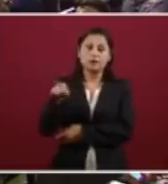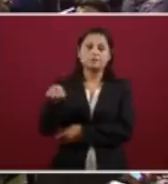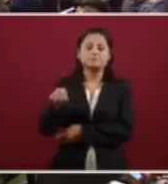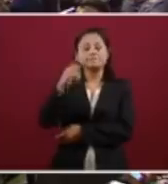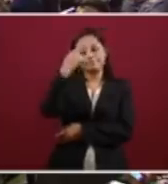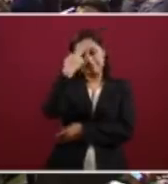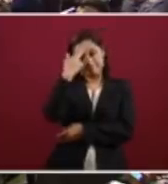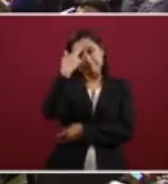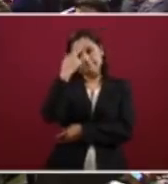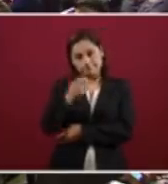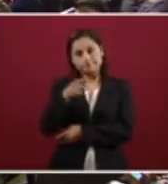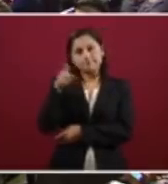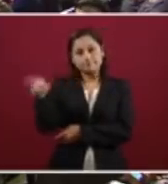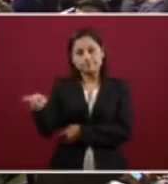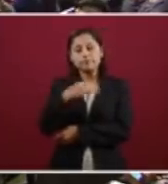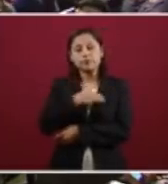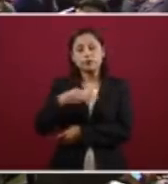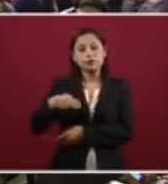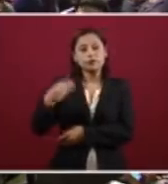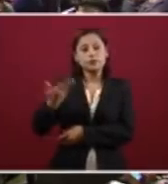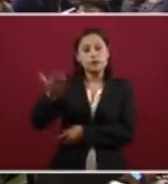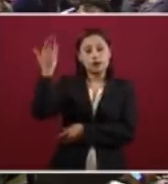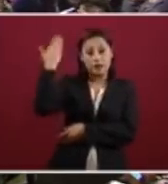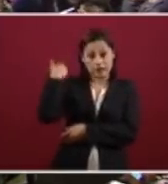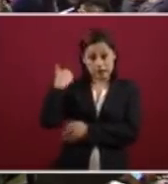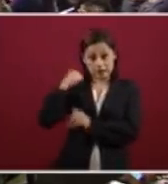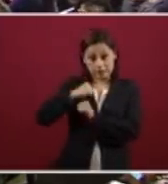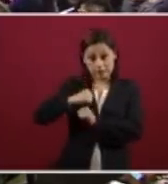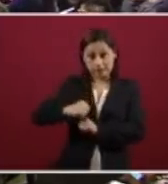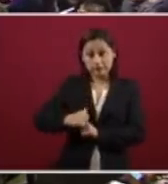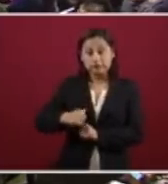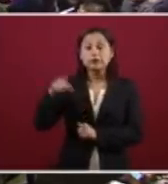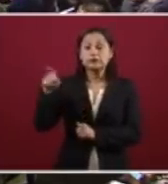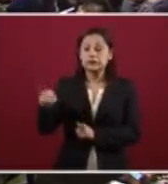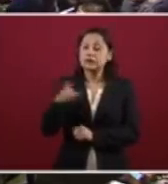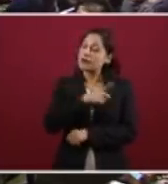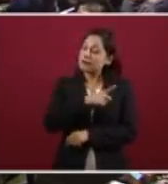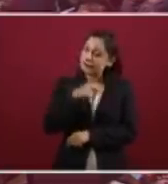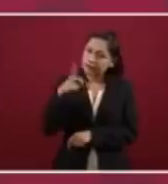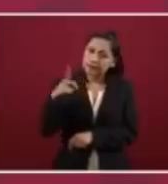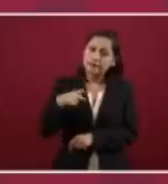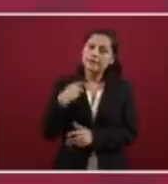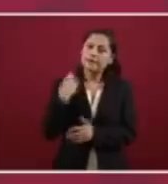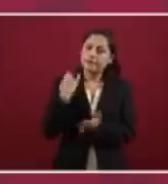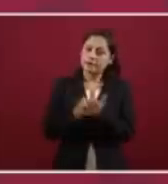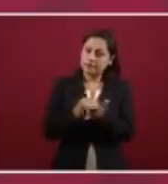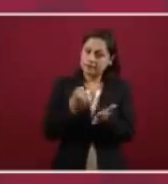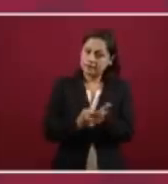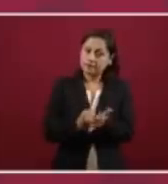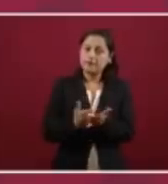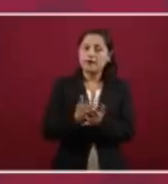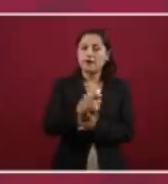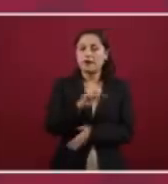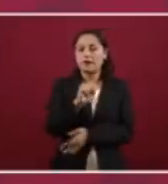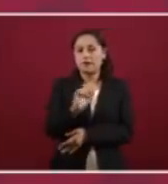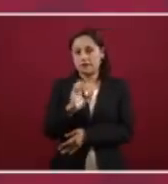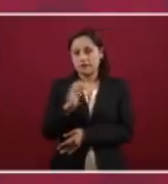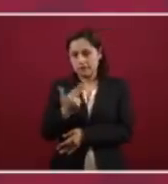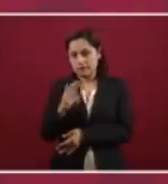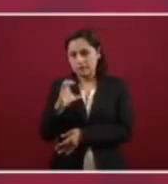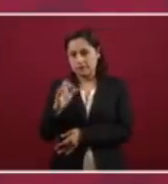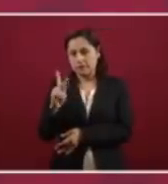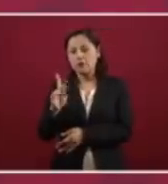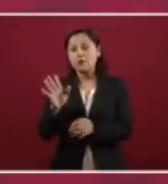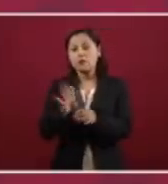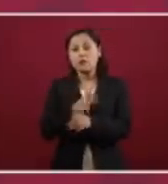el gobierno municipal heredó una deuda con Hacienda y eso le ha representado dificultades para ejercer recursos federales,